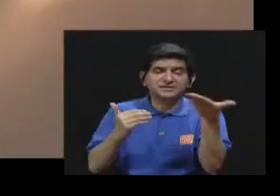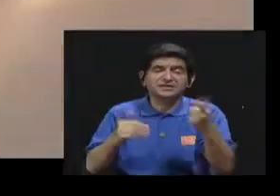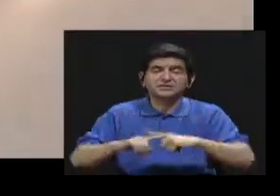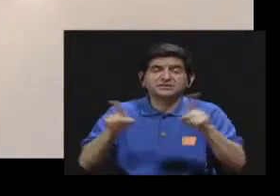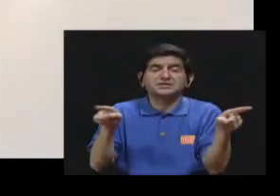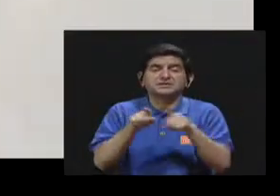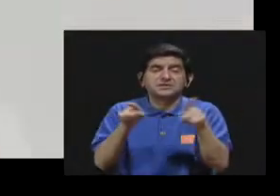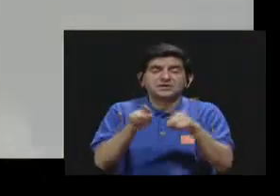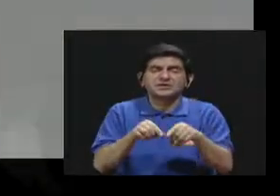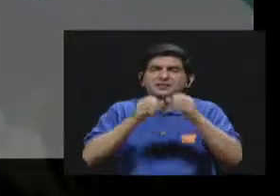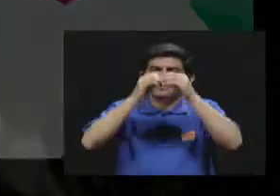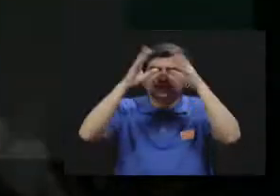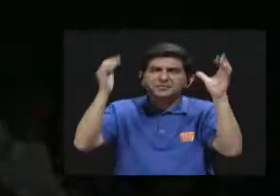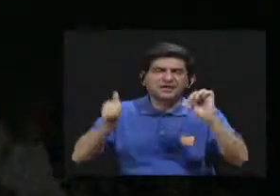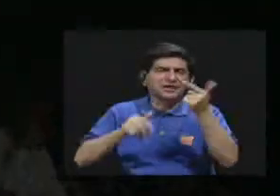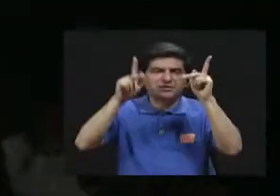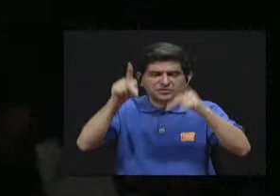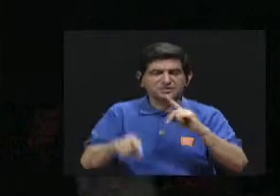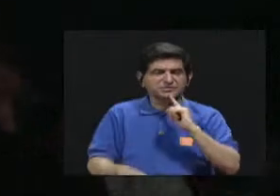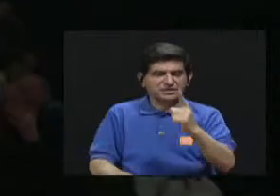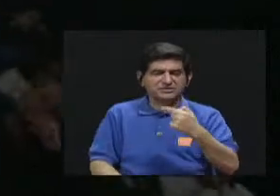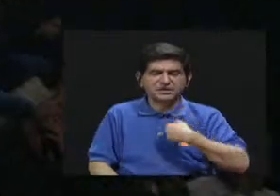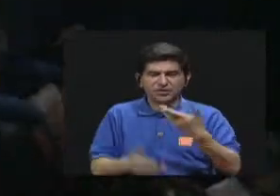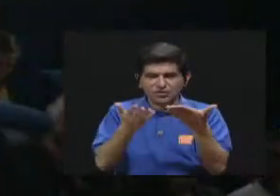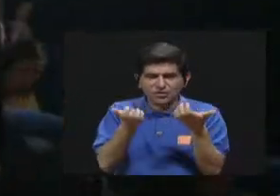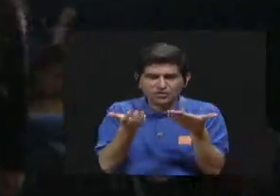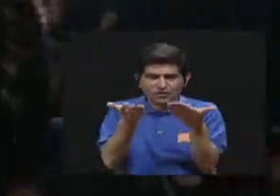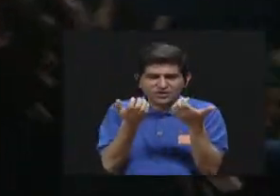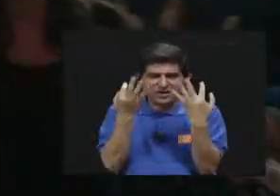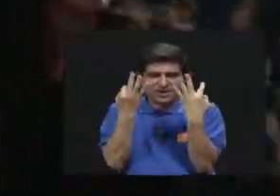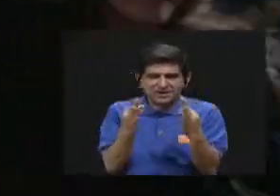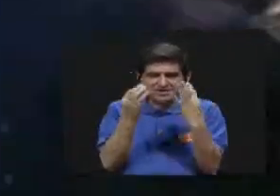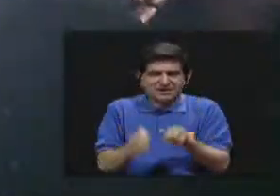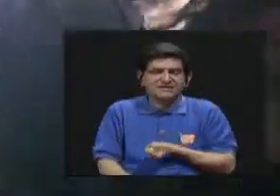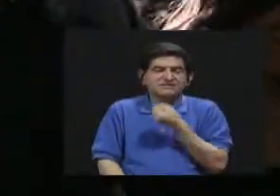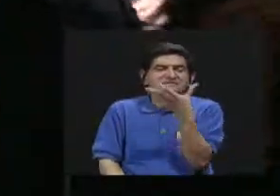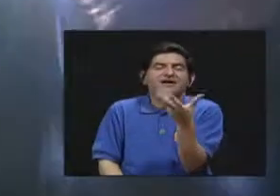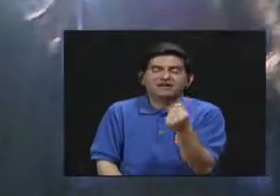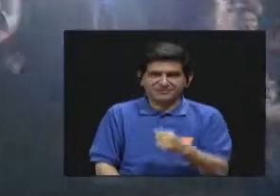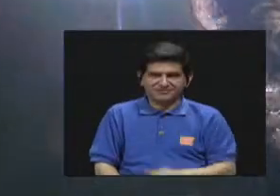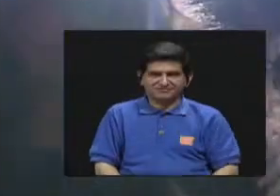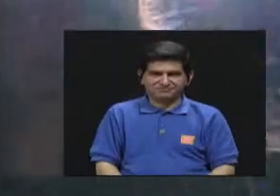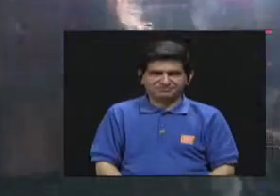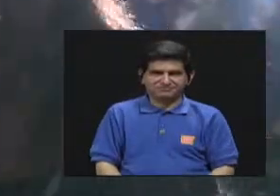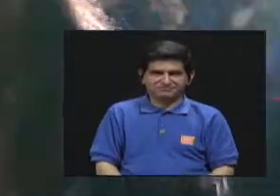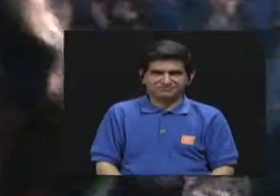de imaginar a otras personas diciendo lo que uno quiere tratar de expresar, ¿verdad? Entonces,